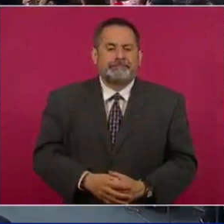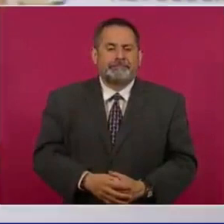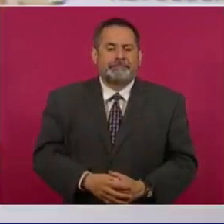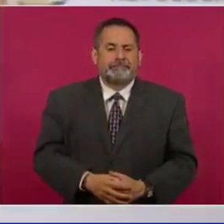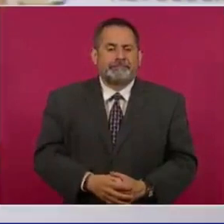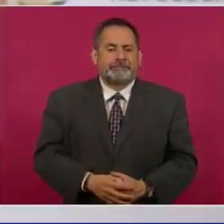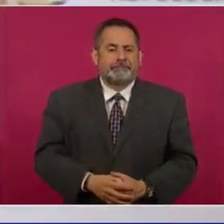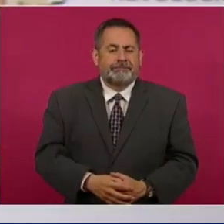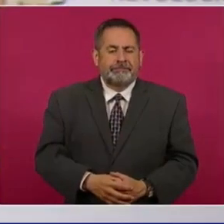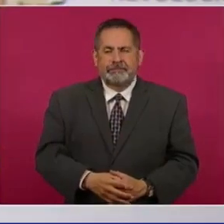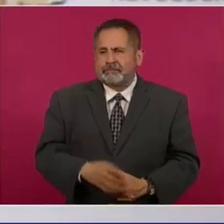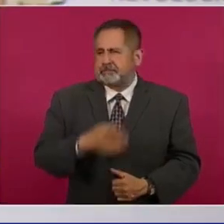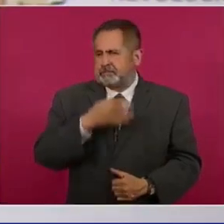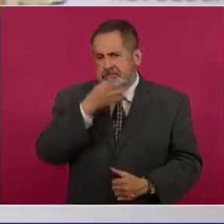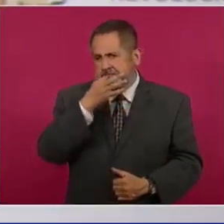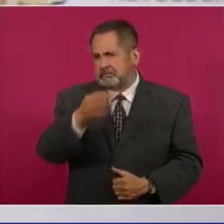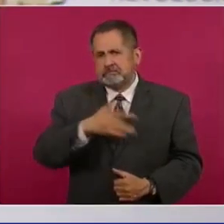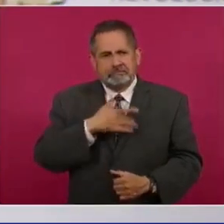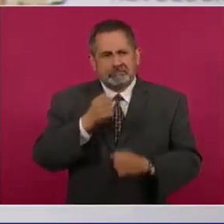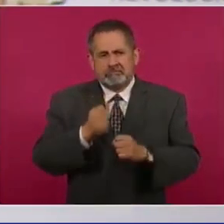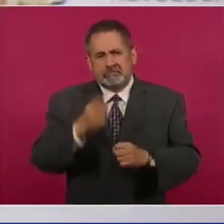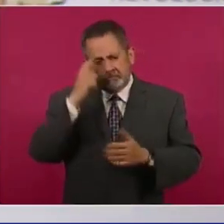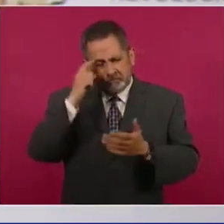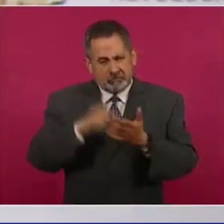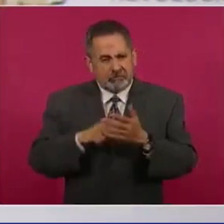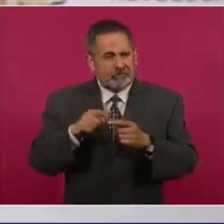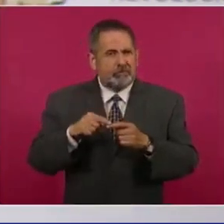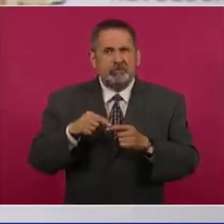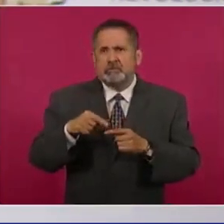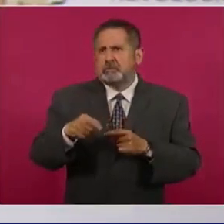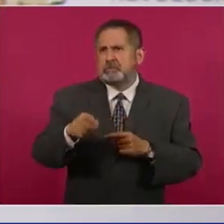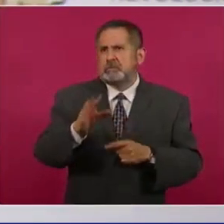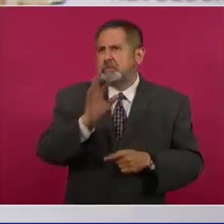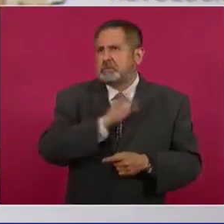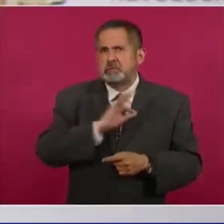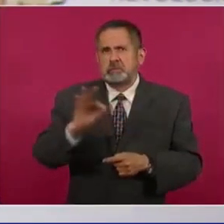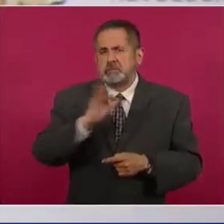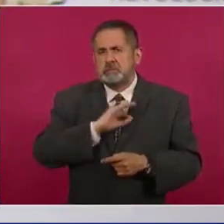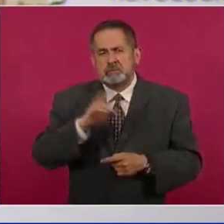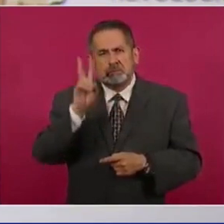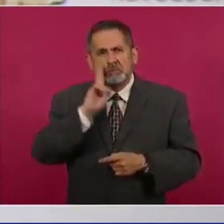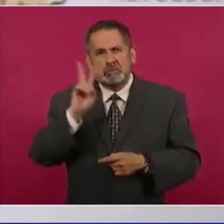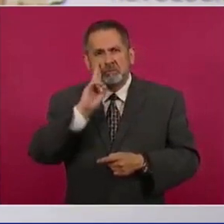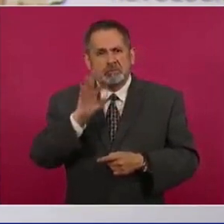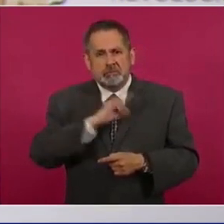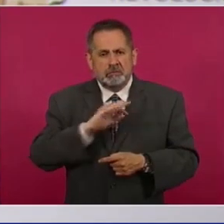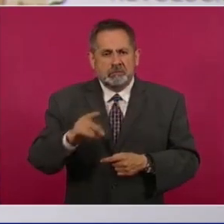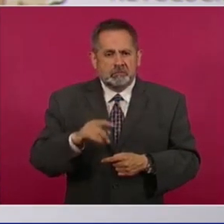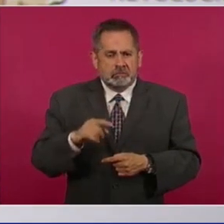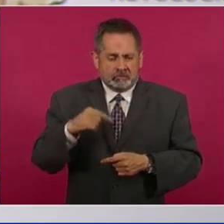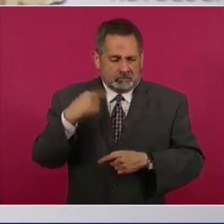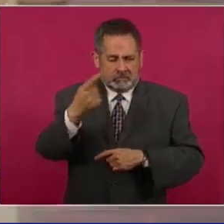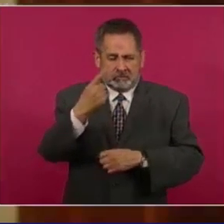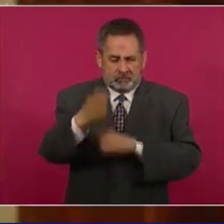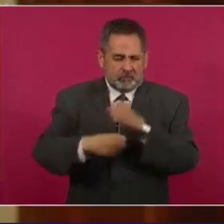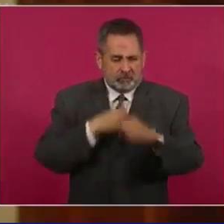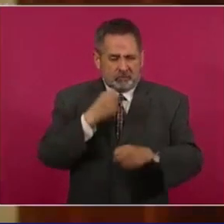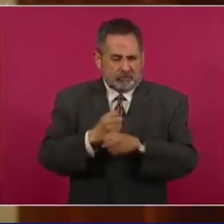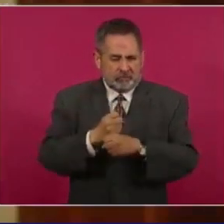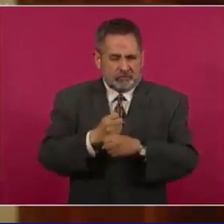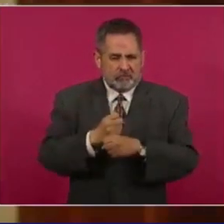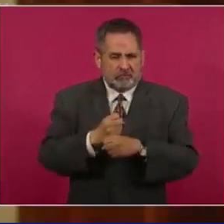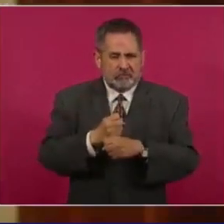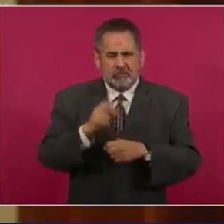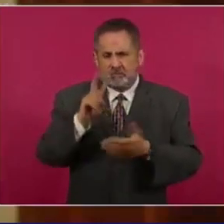que a más tardar en el primer trimestre del año próximo, vamos a